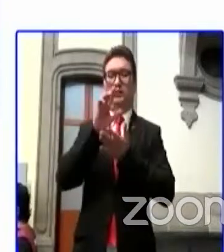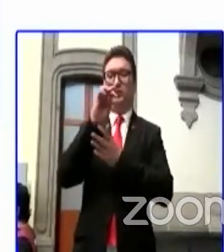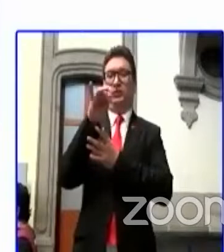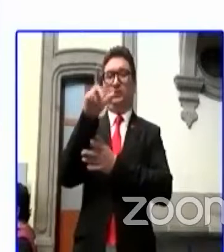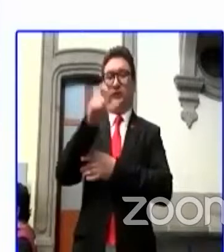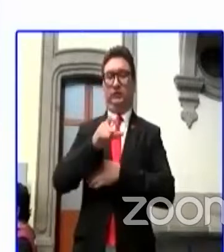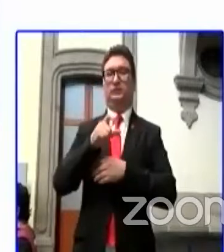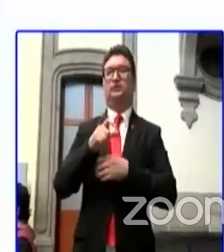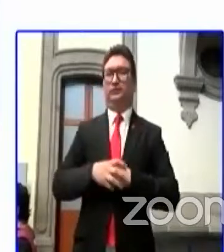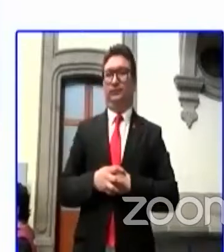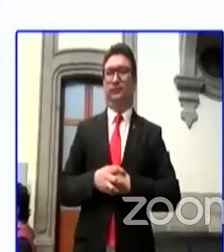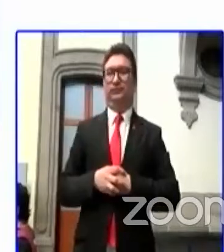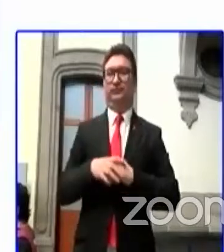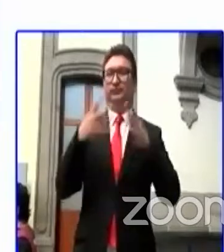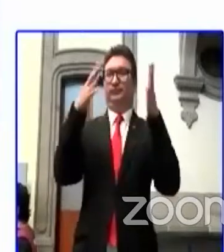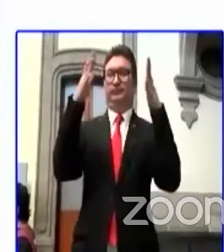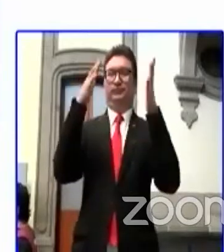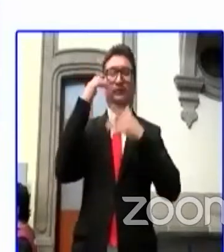COAMEX.